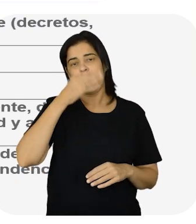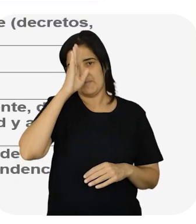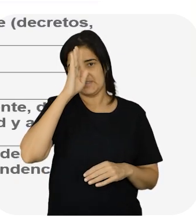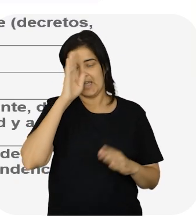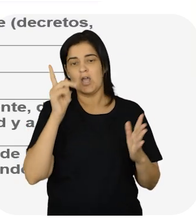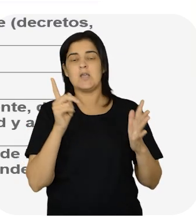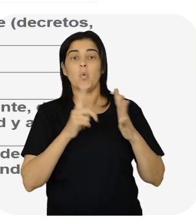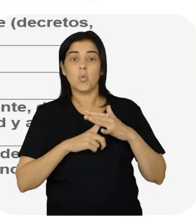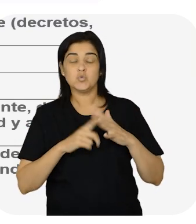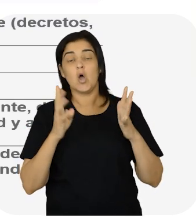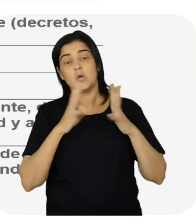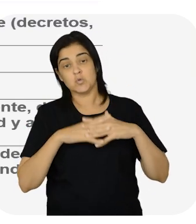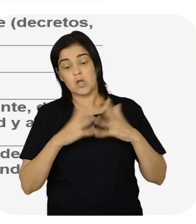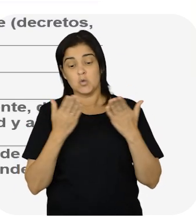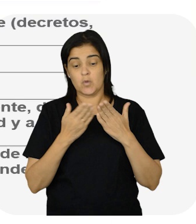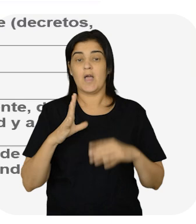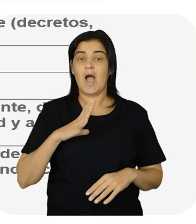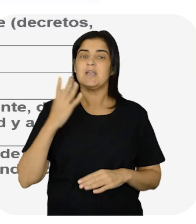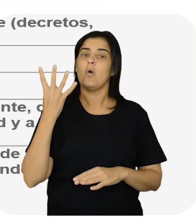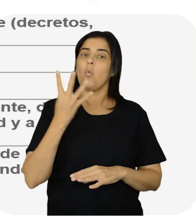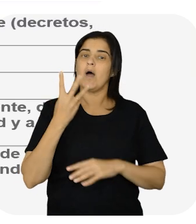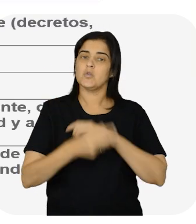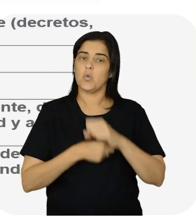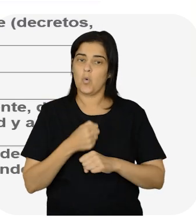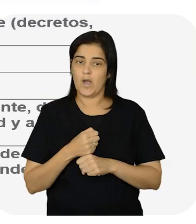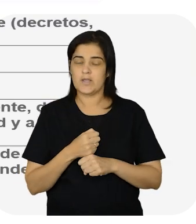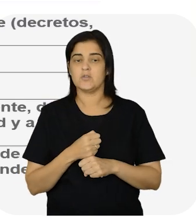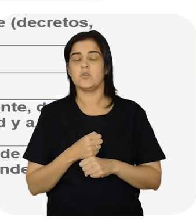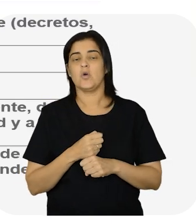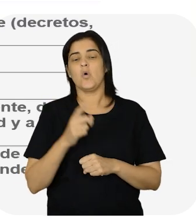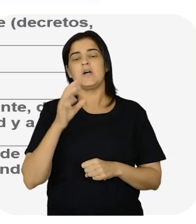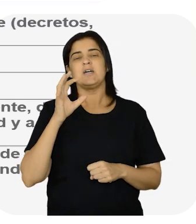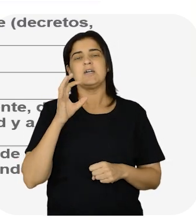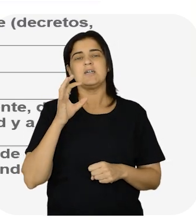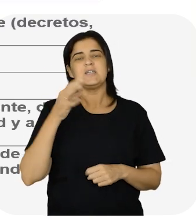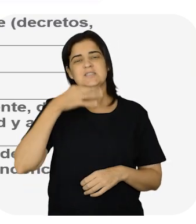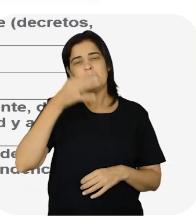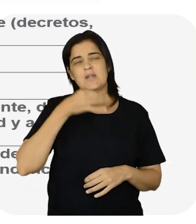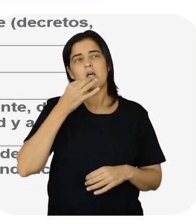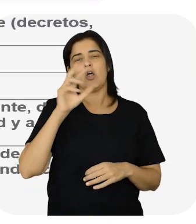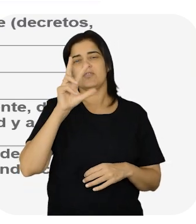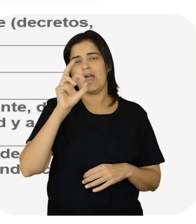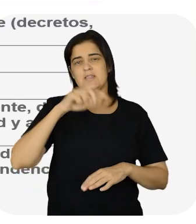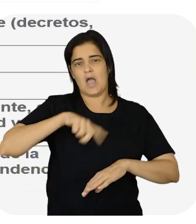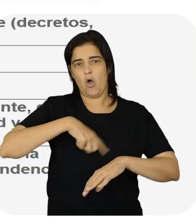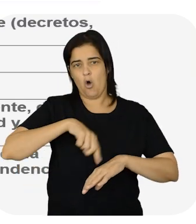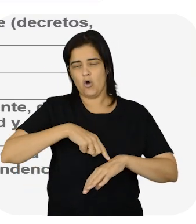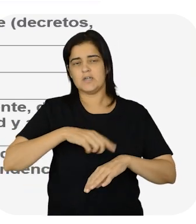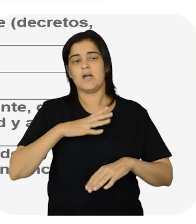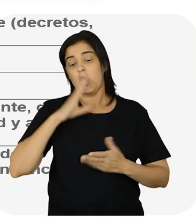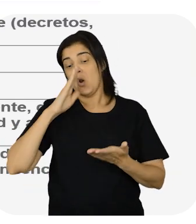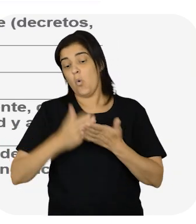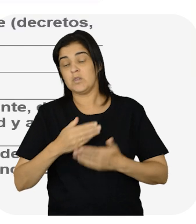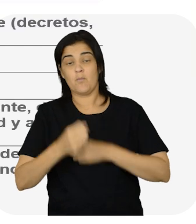e Inclusión, que los estudiantes tienen en cuarto año. Es un seminario de 30 horas y se encuentra en el último año de